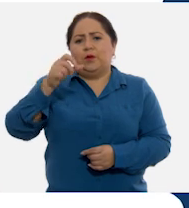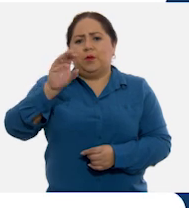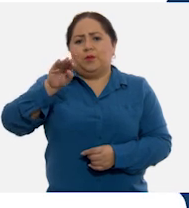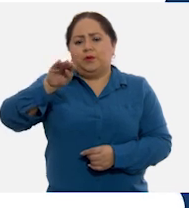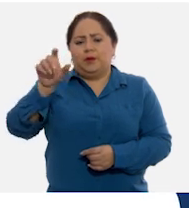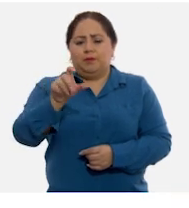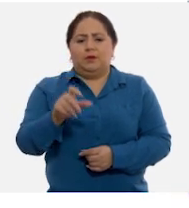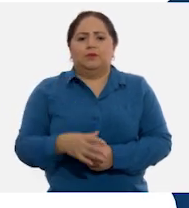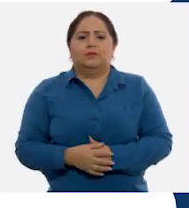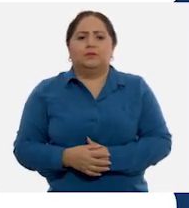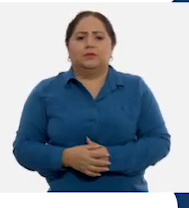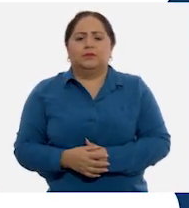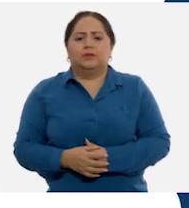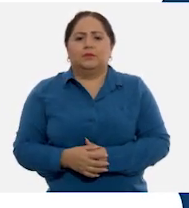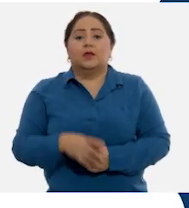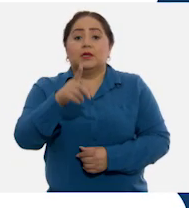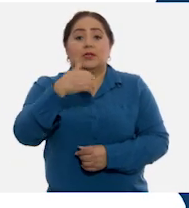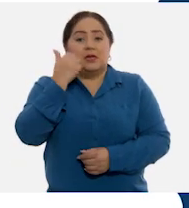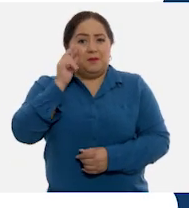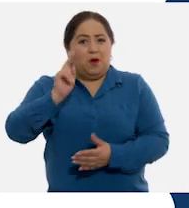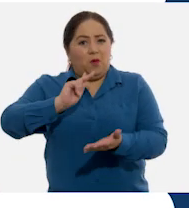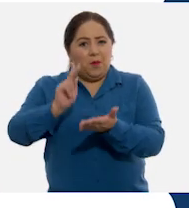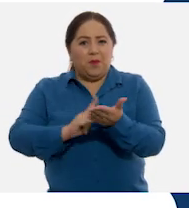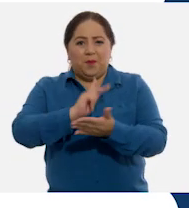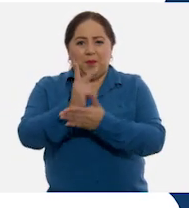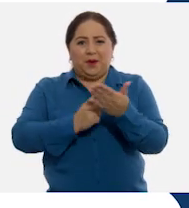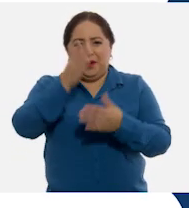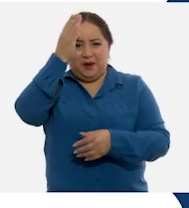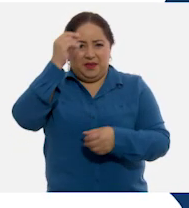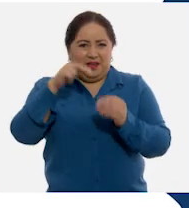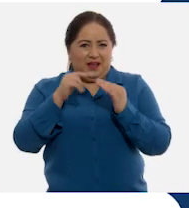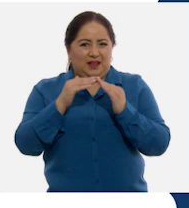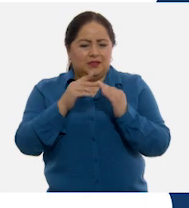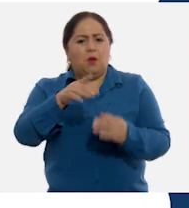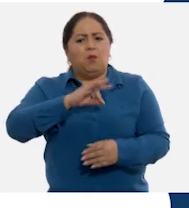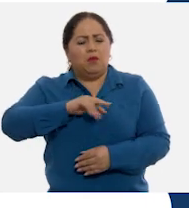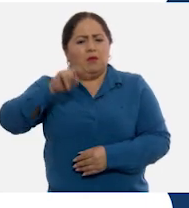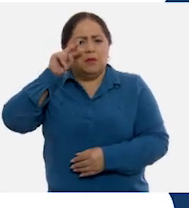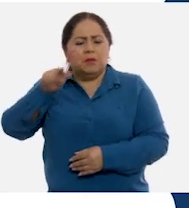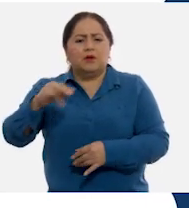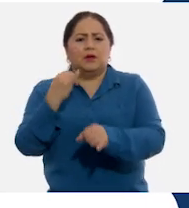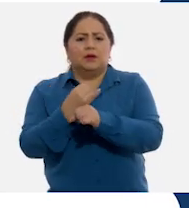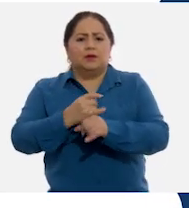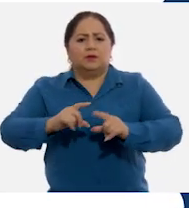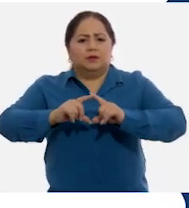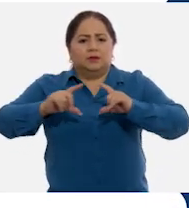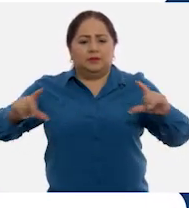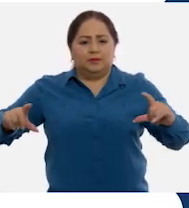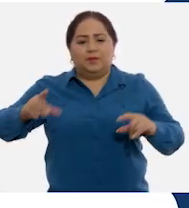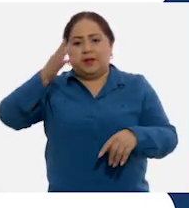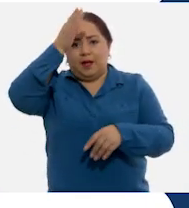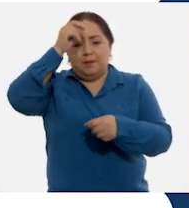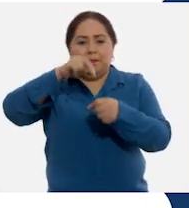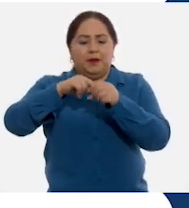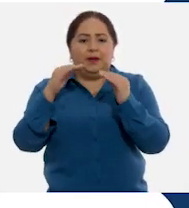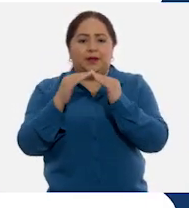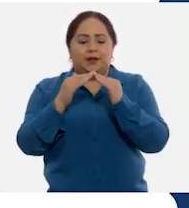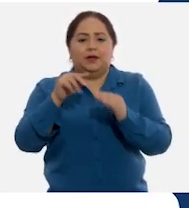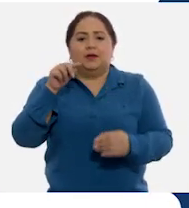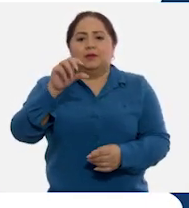conalitec.cep.gov.mx. Si quieres volver a ver los programas de Aprende en Casa, los puedes encontrar en la siguiente liga: